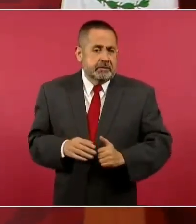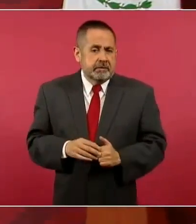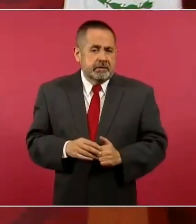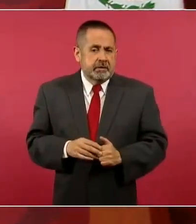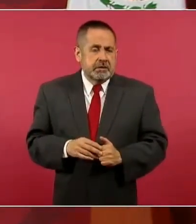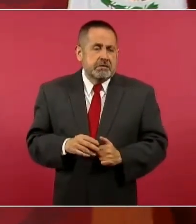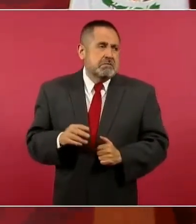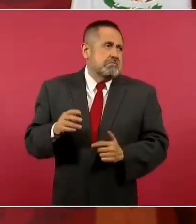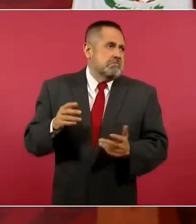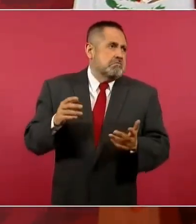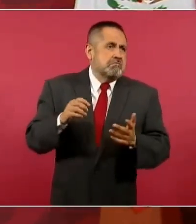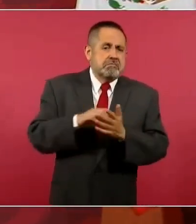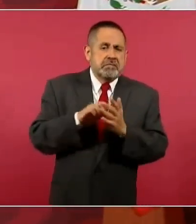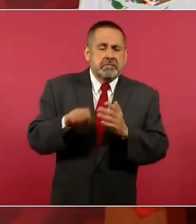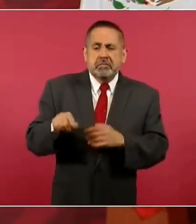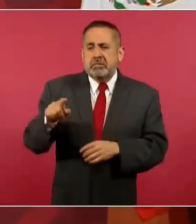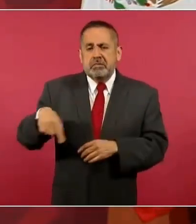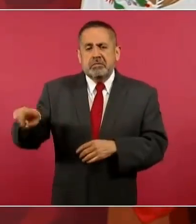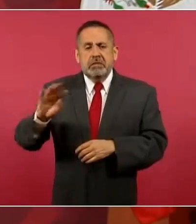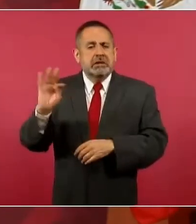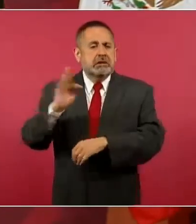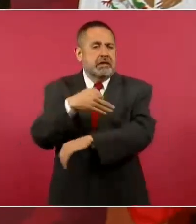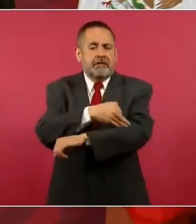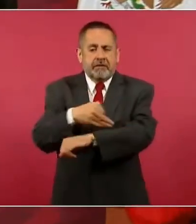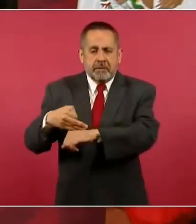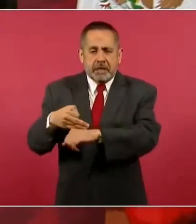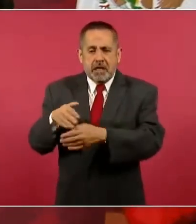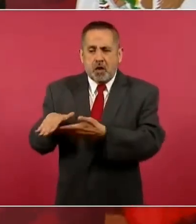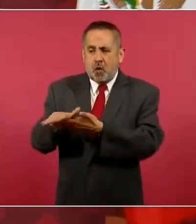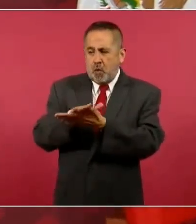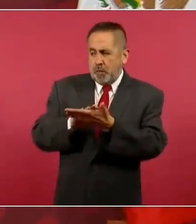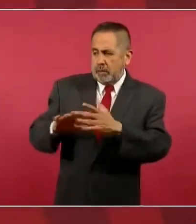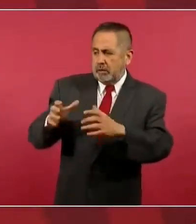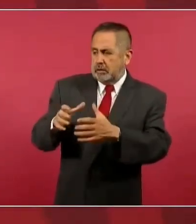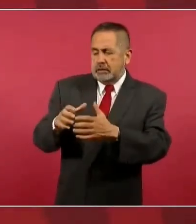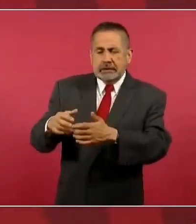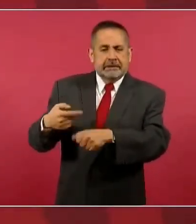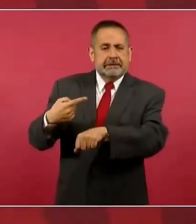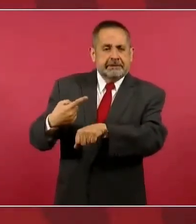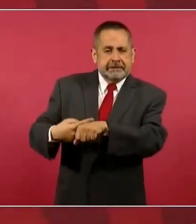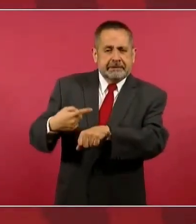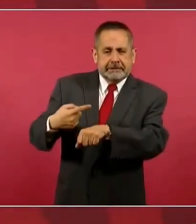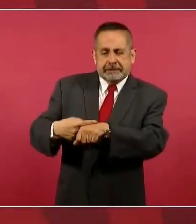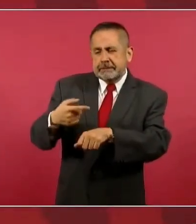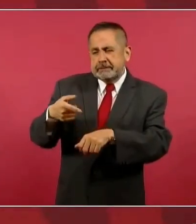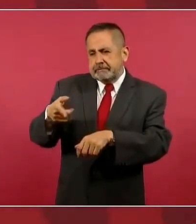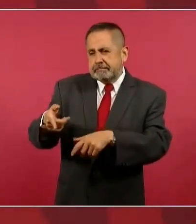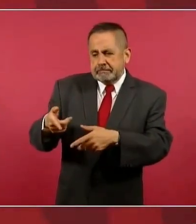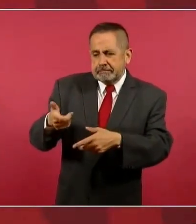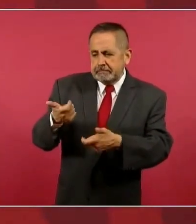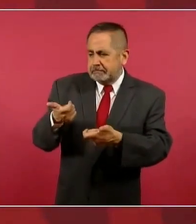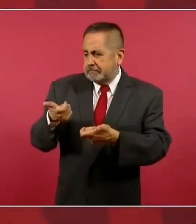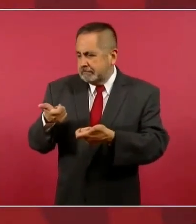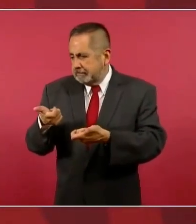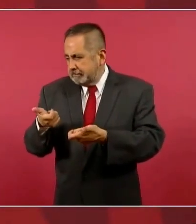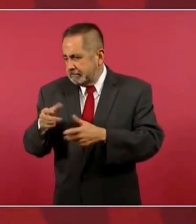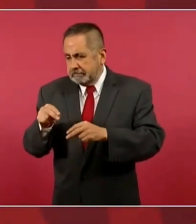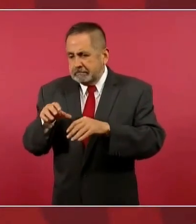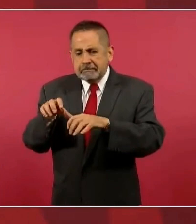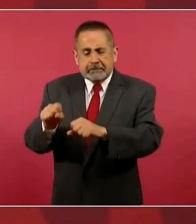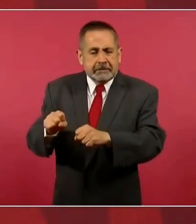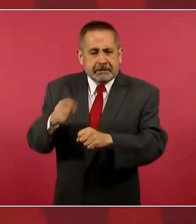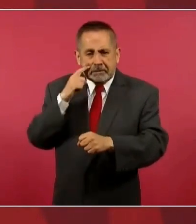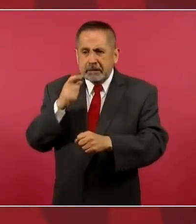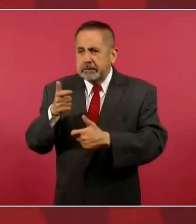ya sea porque una familia humilde se enferma alguien y no